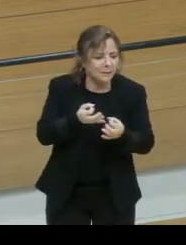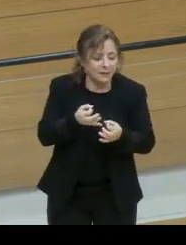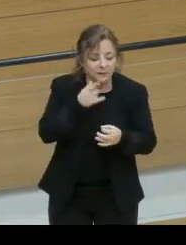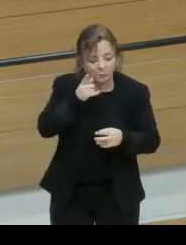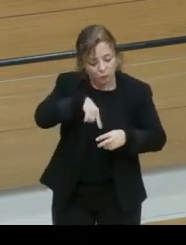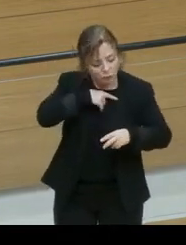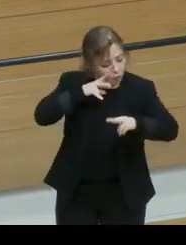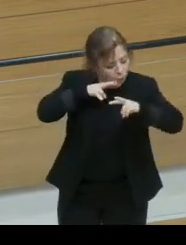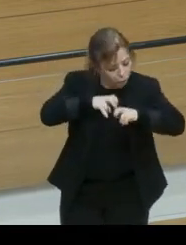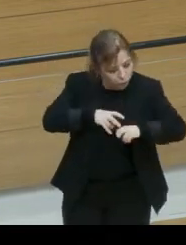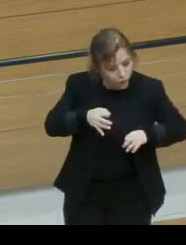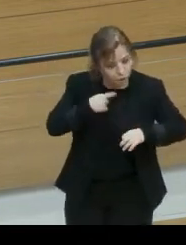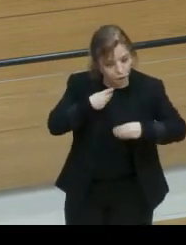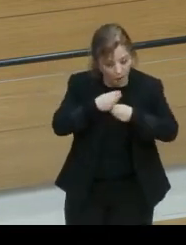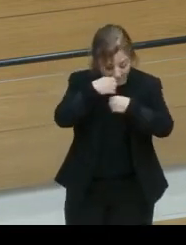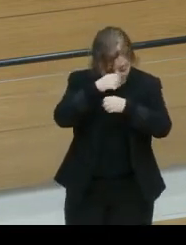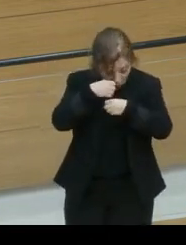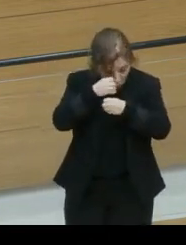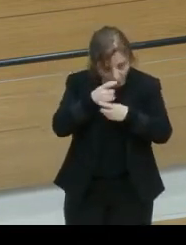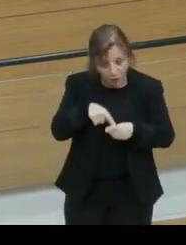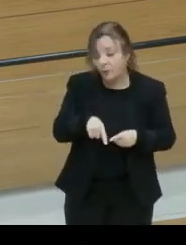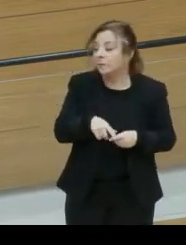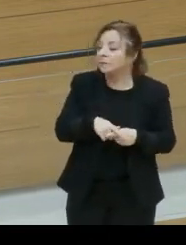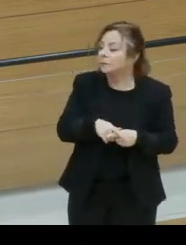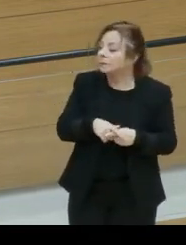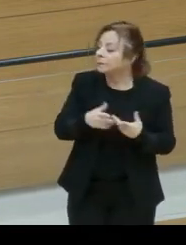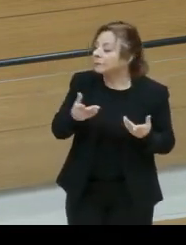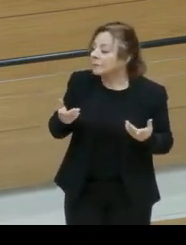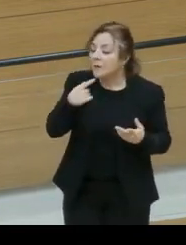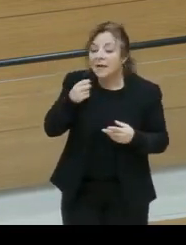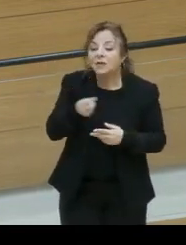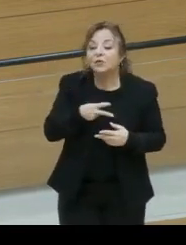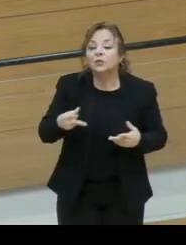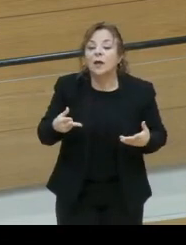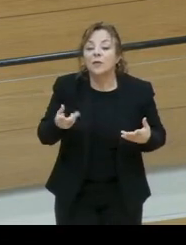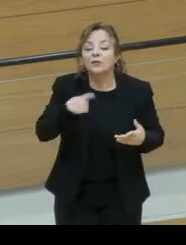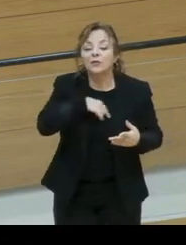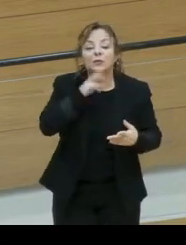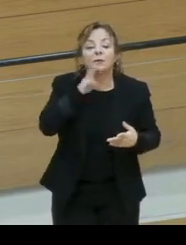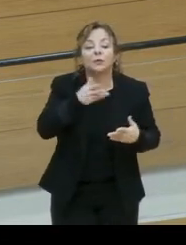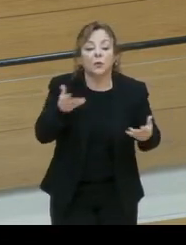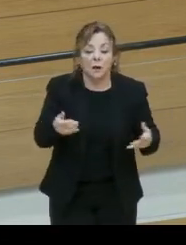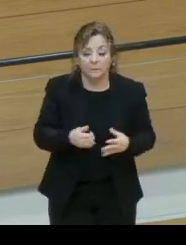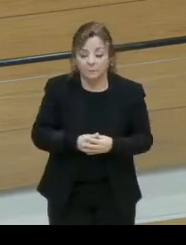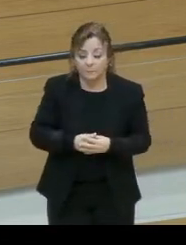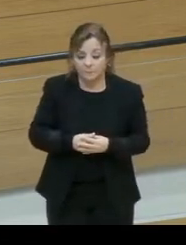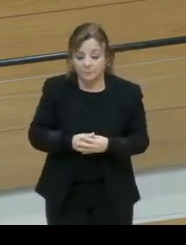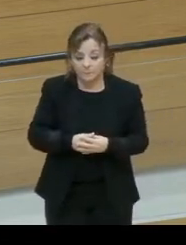analizarlo microscópicamente. ¿Y cuáles son los resultados que hemos visto?